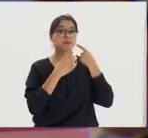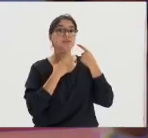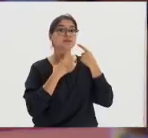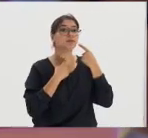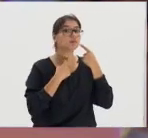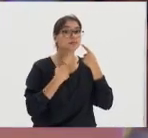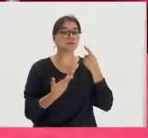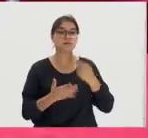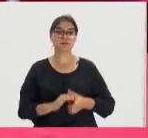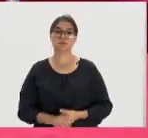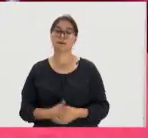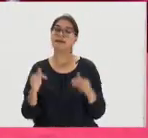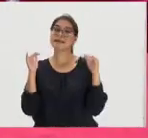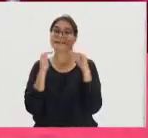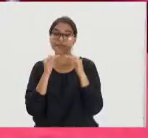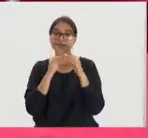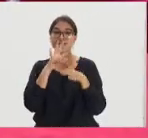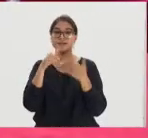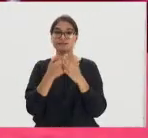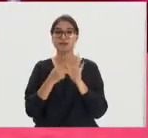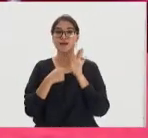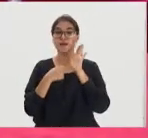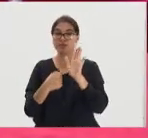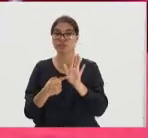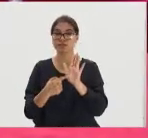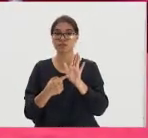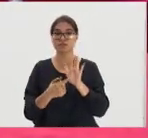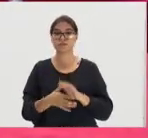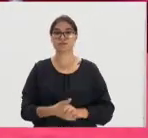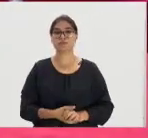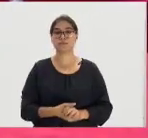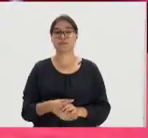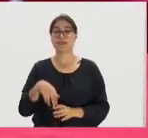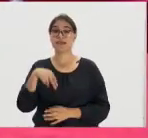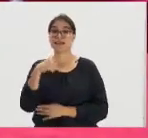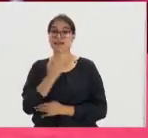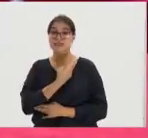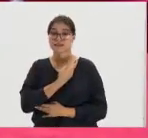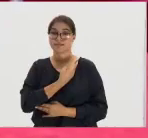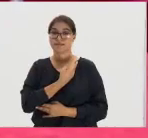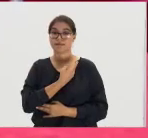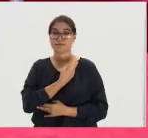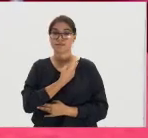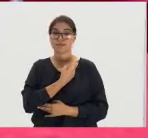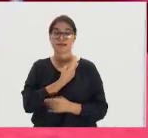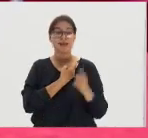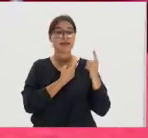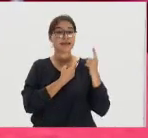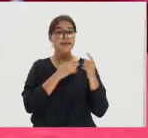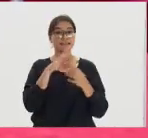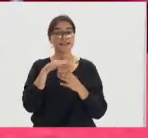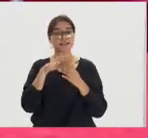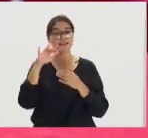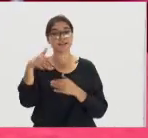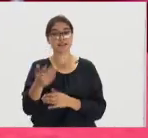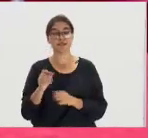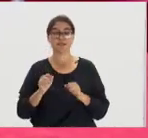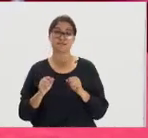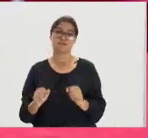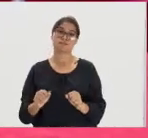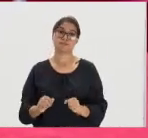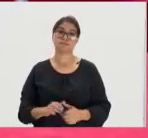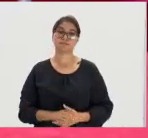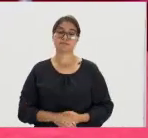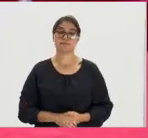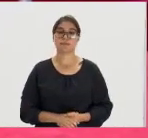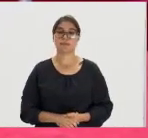concupiscencia, después que ha concebido, da a luz el pecado. Y el pecado siendo consumado, da a luz la muerte. Así que no